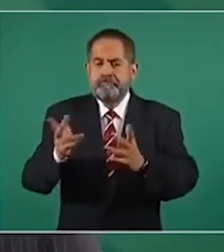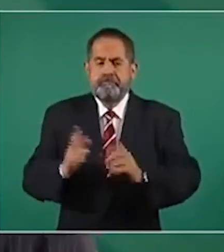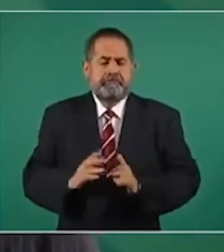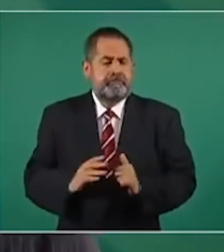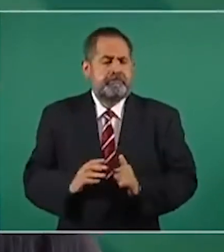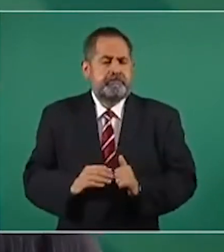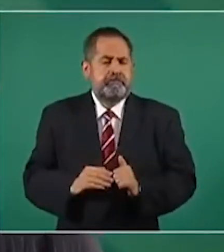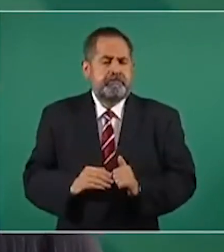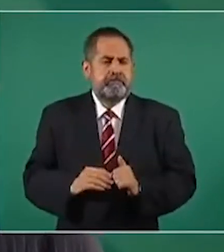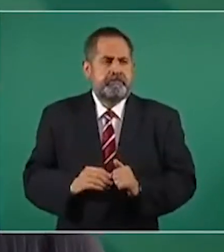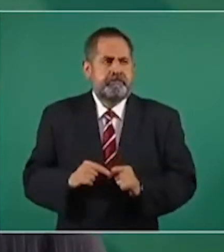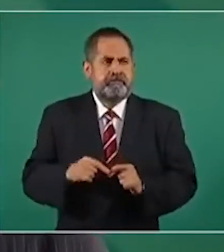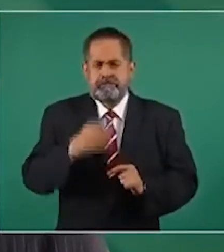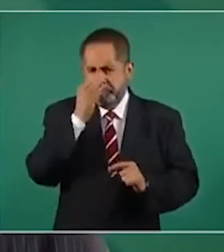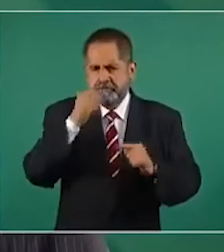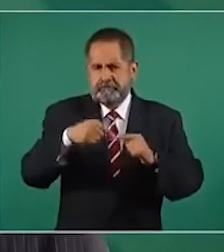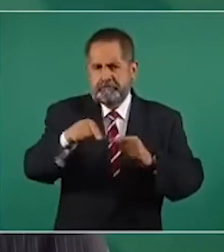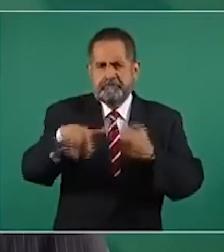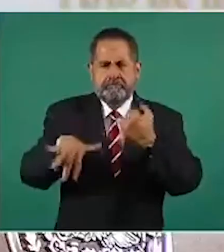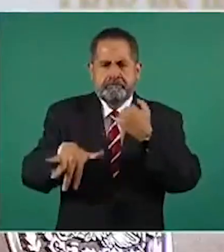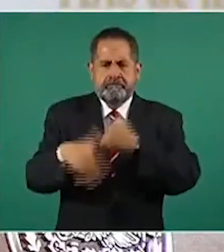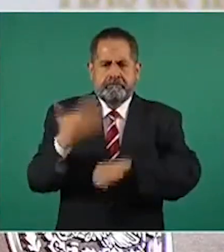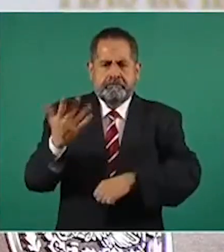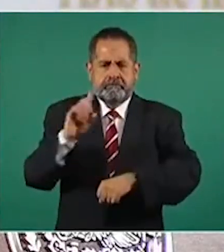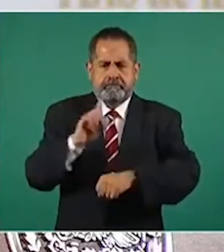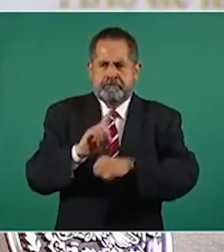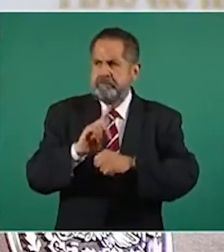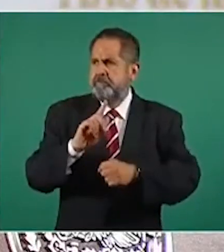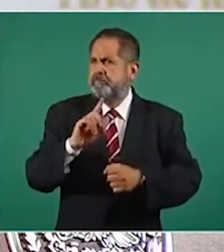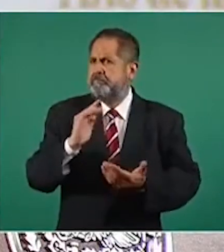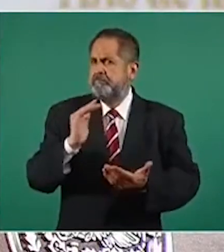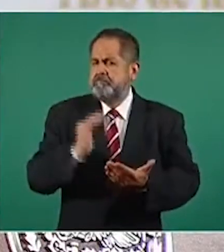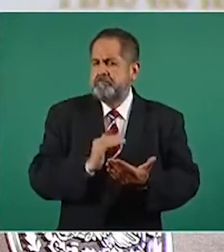en 15 días, menos,